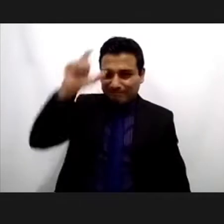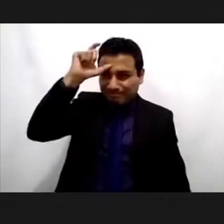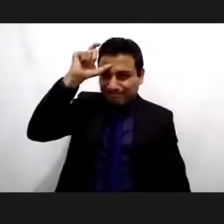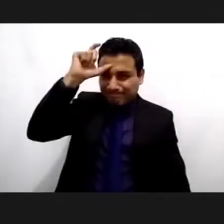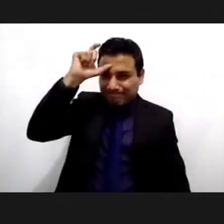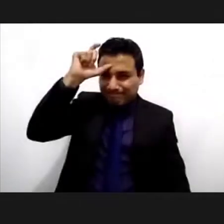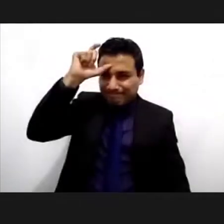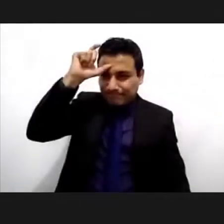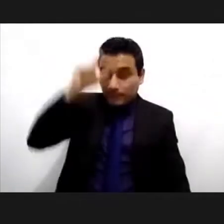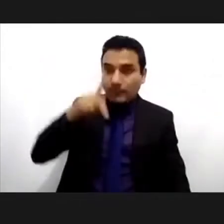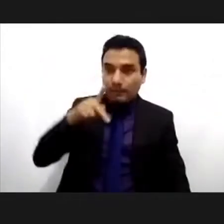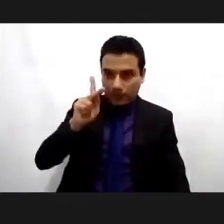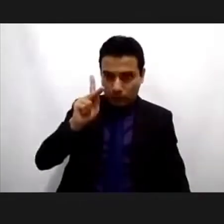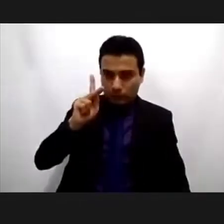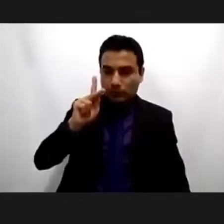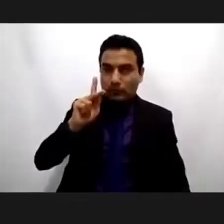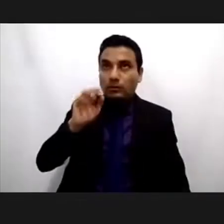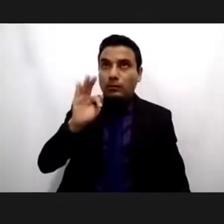comprender